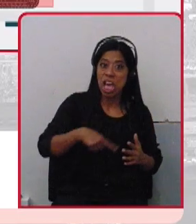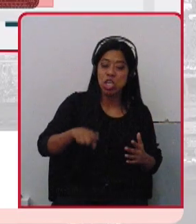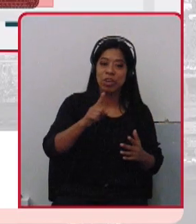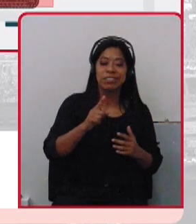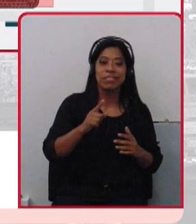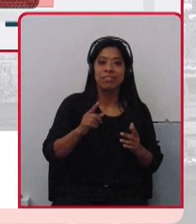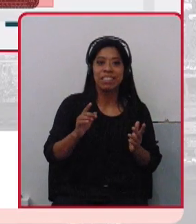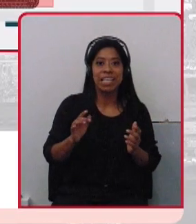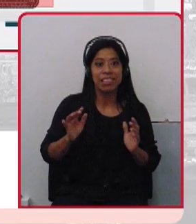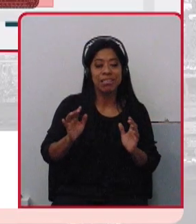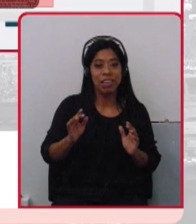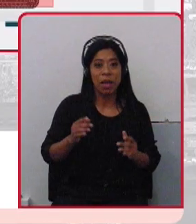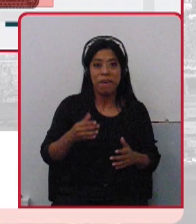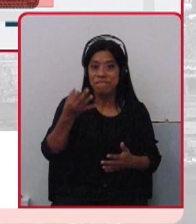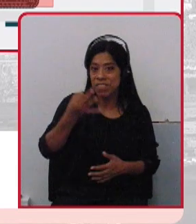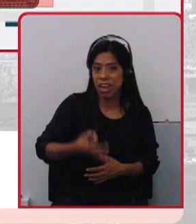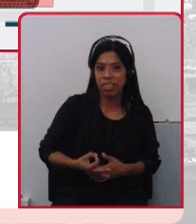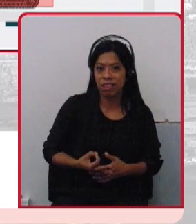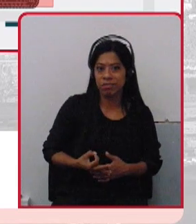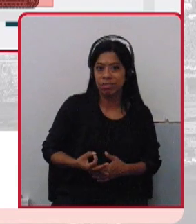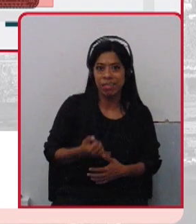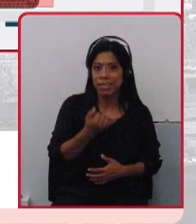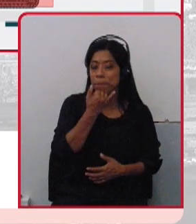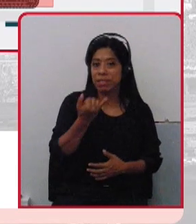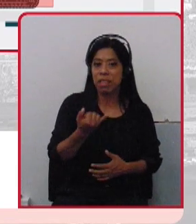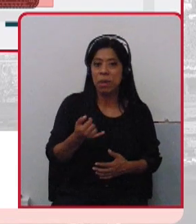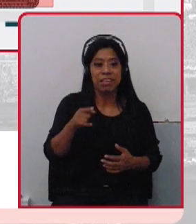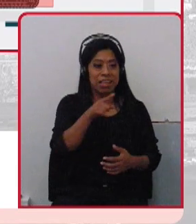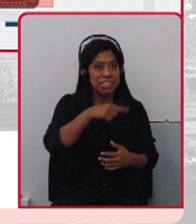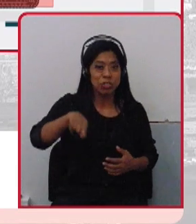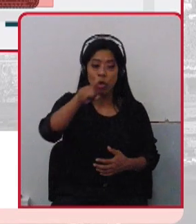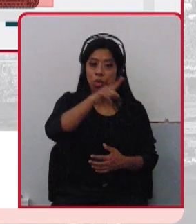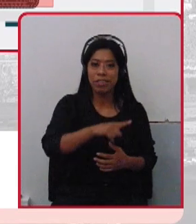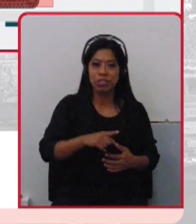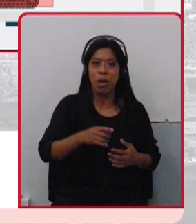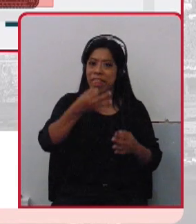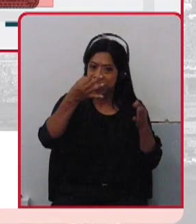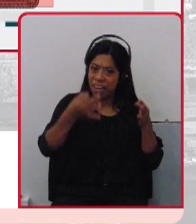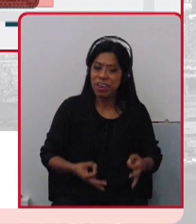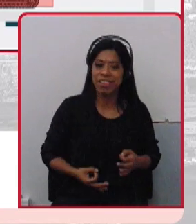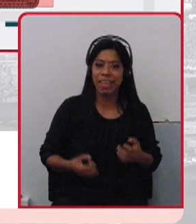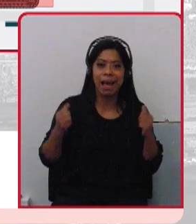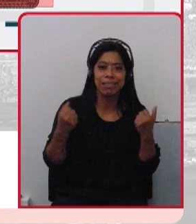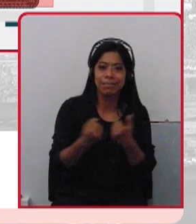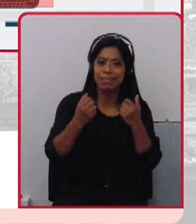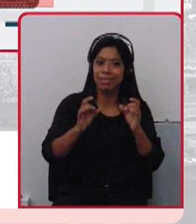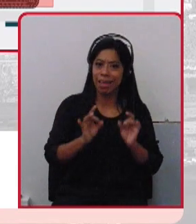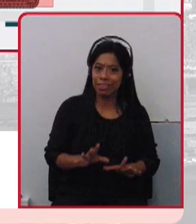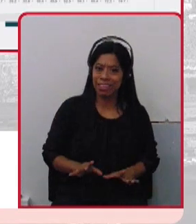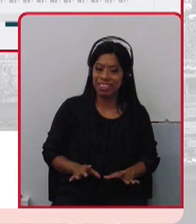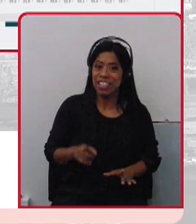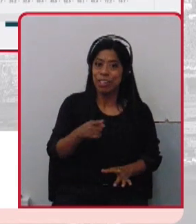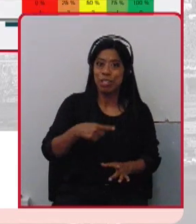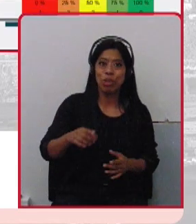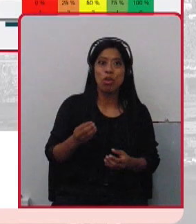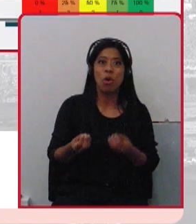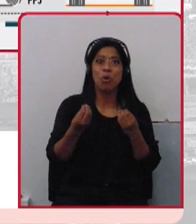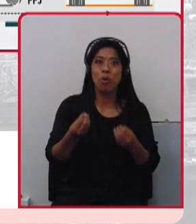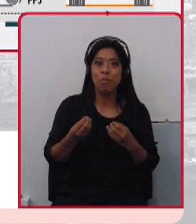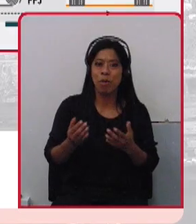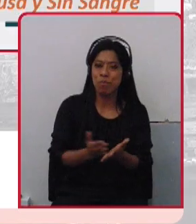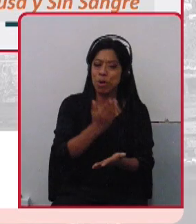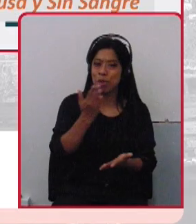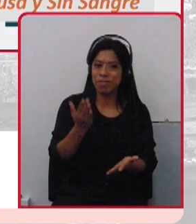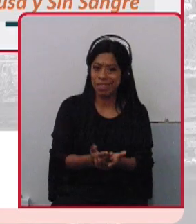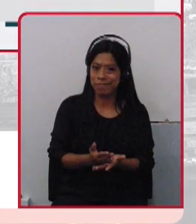hubieran materializado? ¿Qué pasa si todos estos eventos realmente se hubiera generado un accidente? ¿Y cuánto me hubiera costado desde un